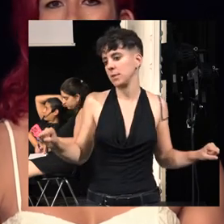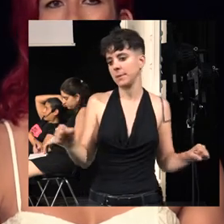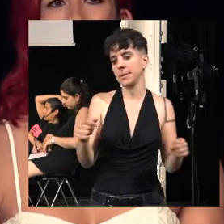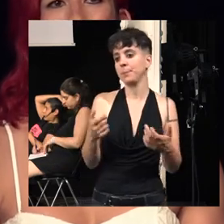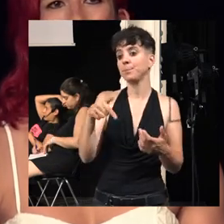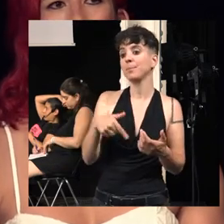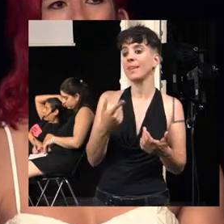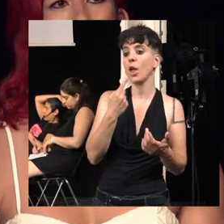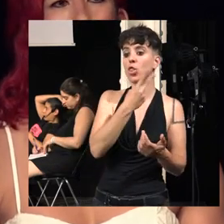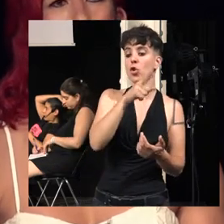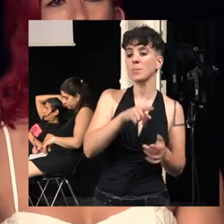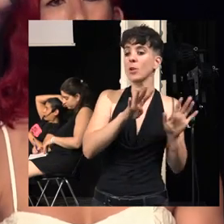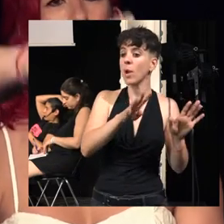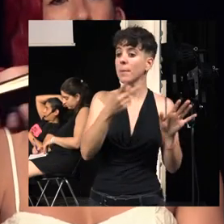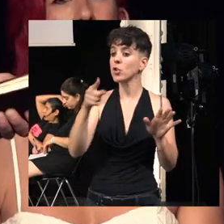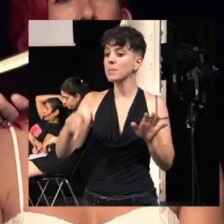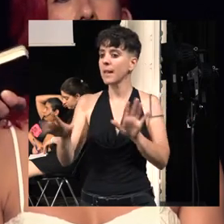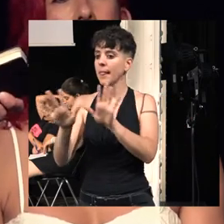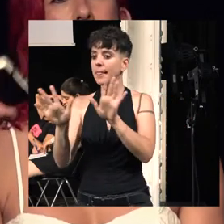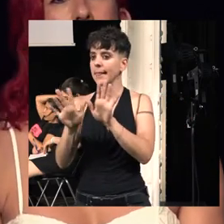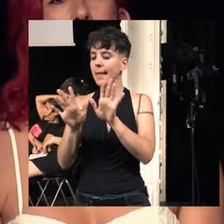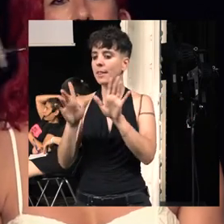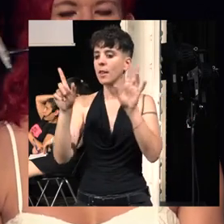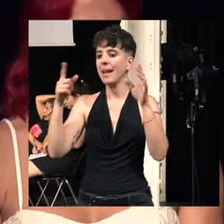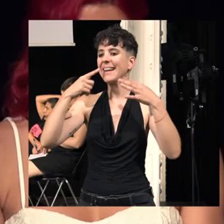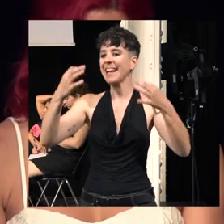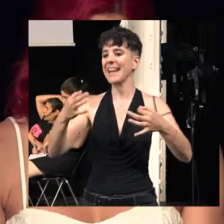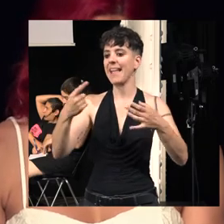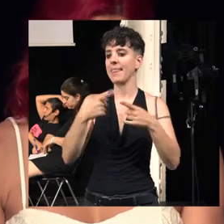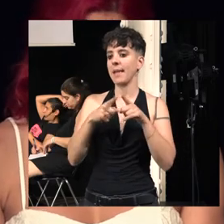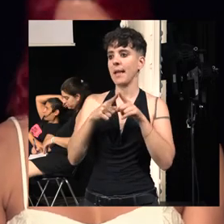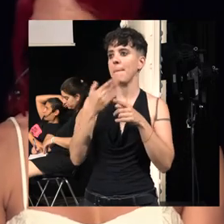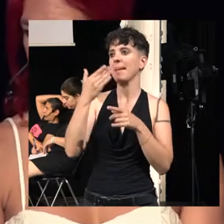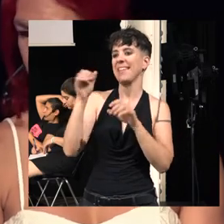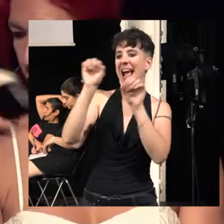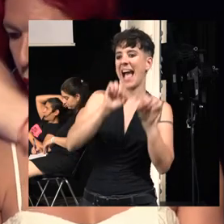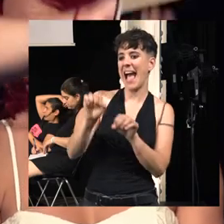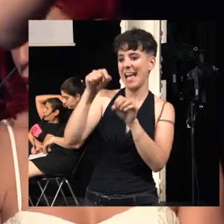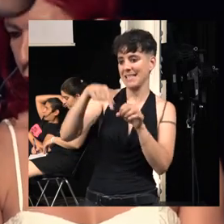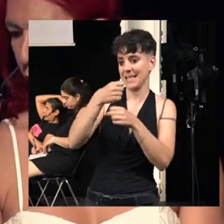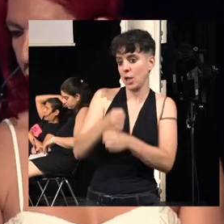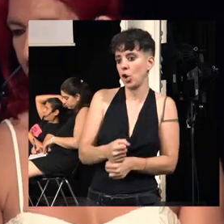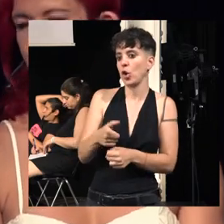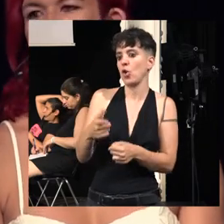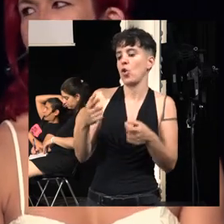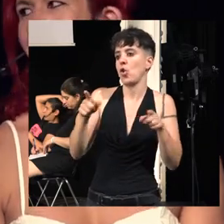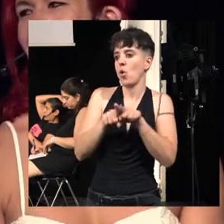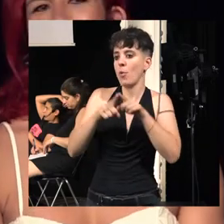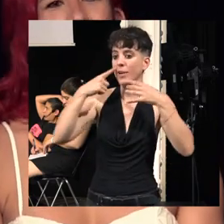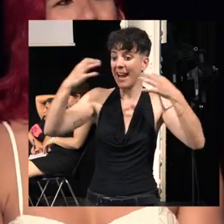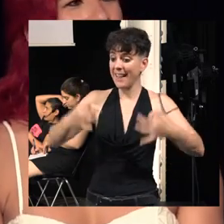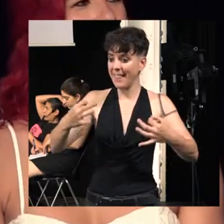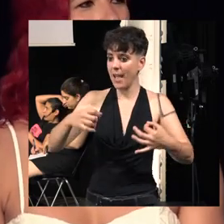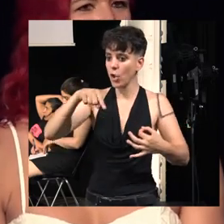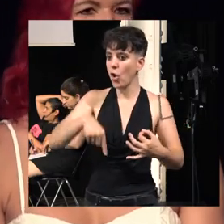2009, 2010 empieza a aparecer el tema de la realidad de asilo como una salida. Y hoy por hoy se ha convertido en un